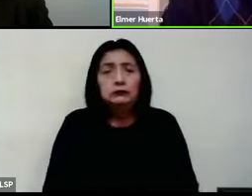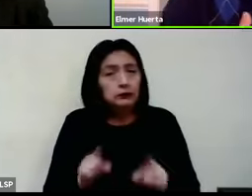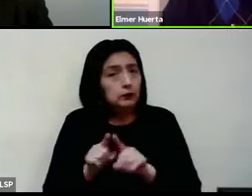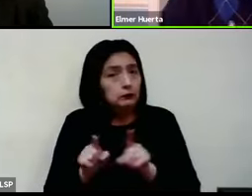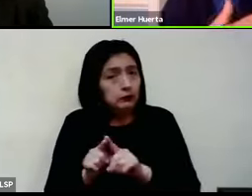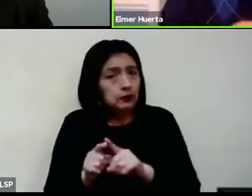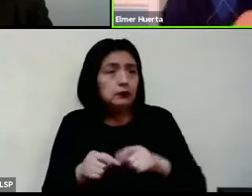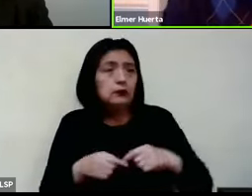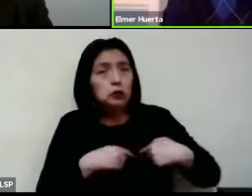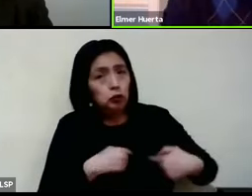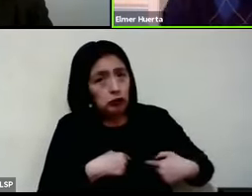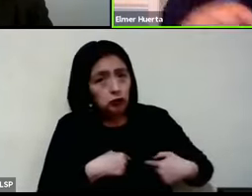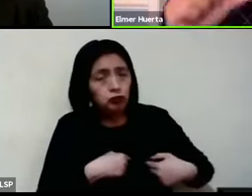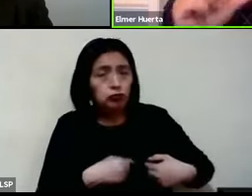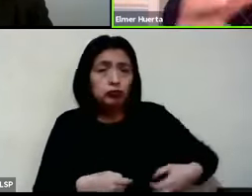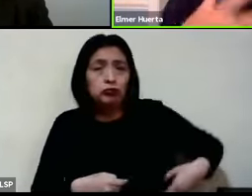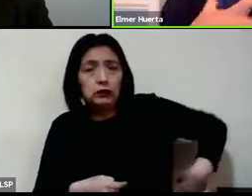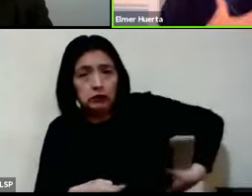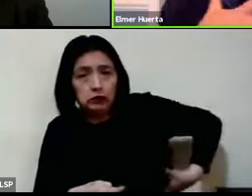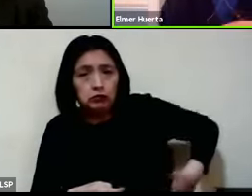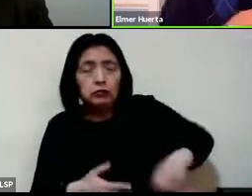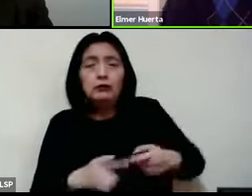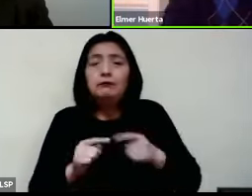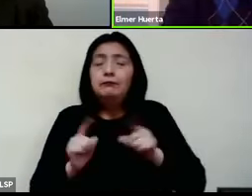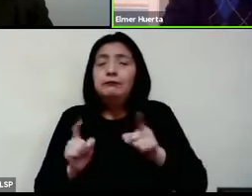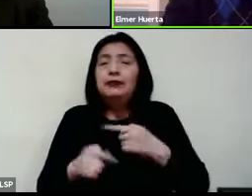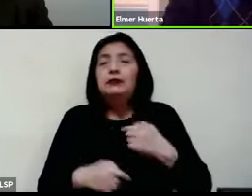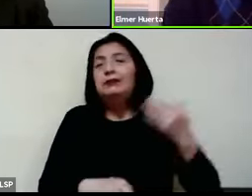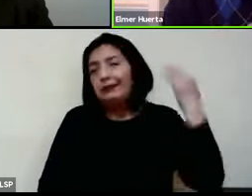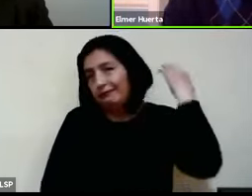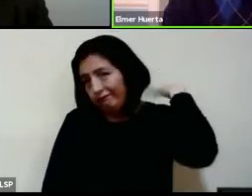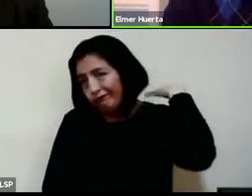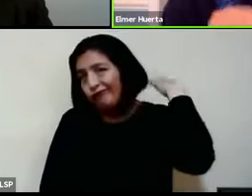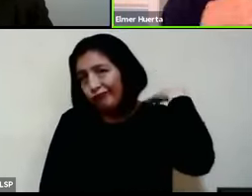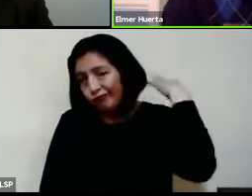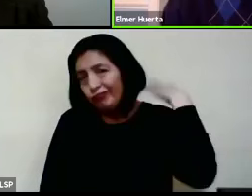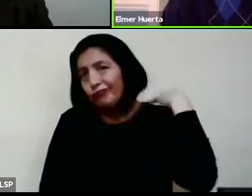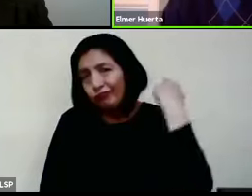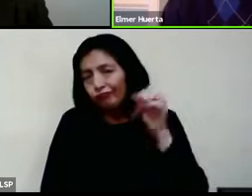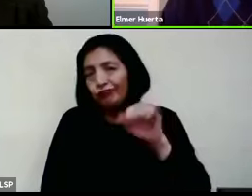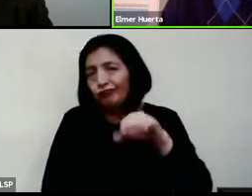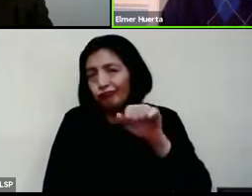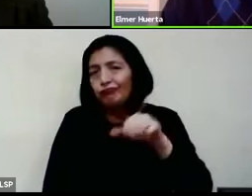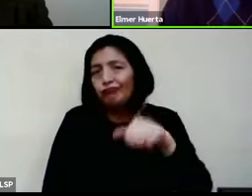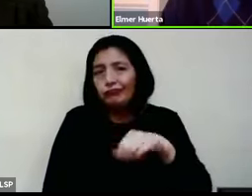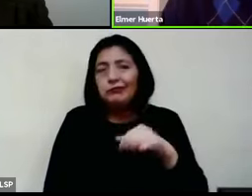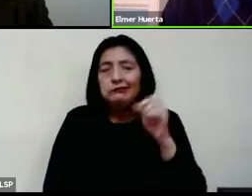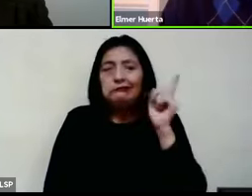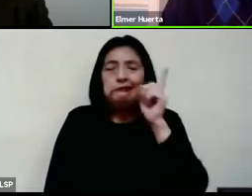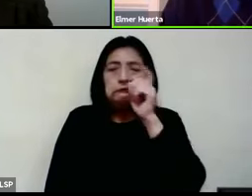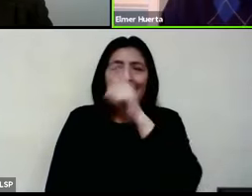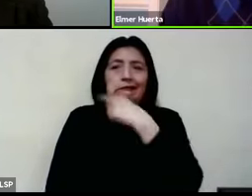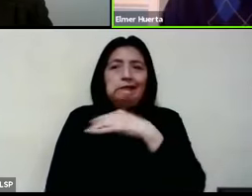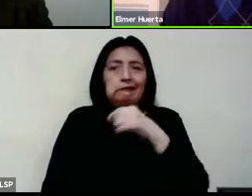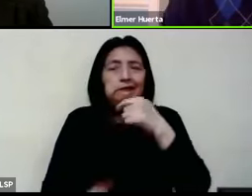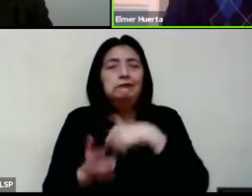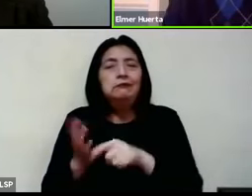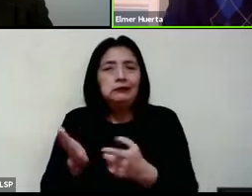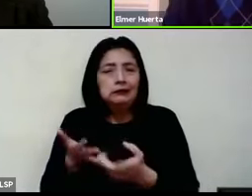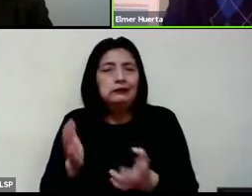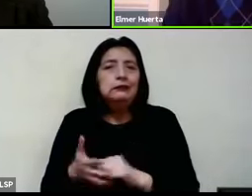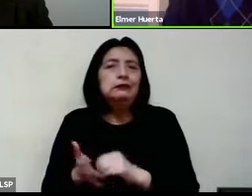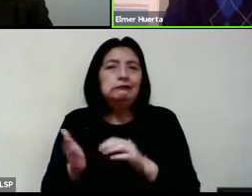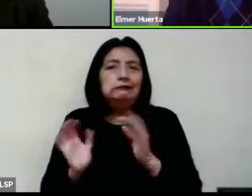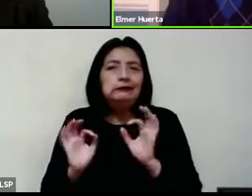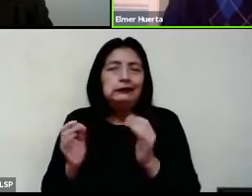del corazón, de los riñones, les he dicho, pero es la pulmonar de lejos la complicación más frecuente y más